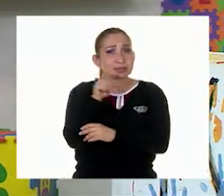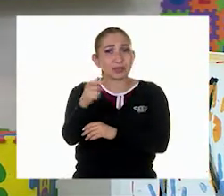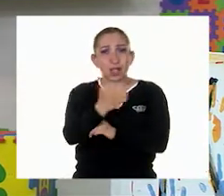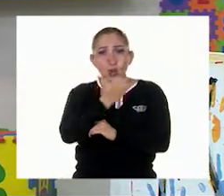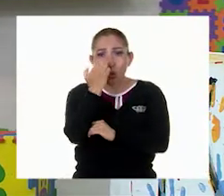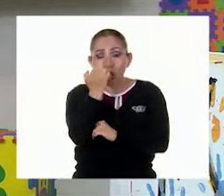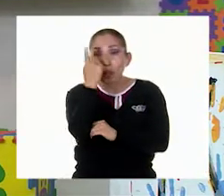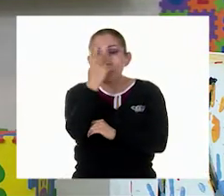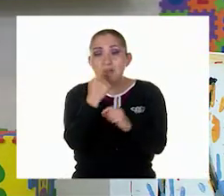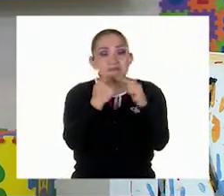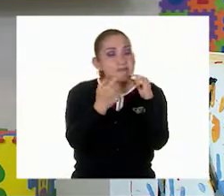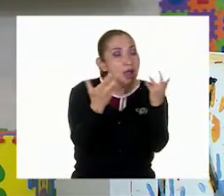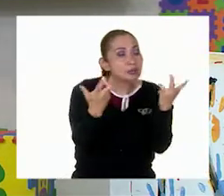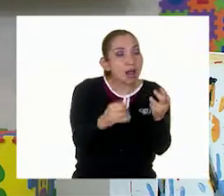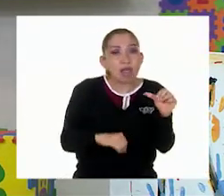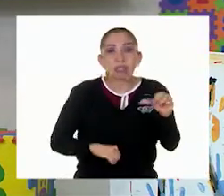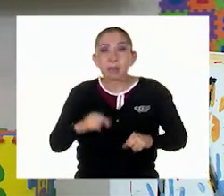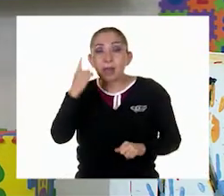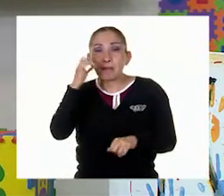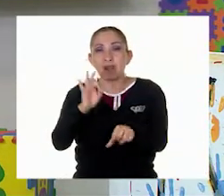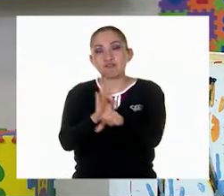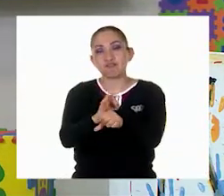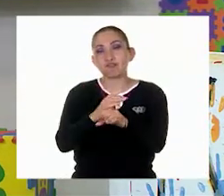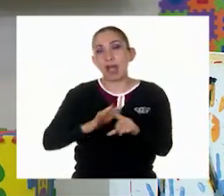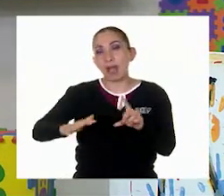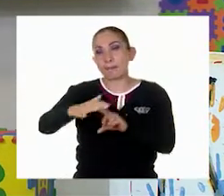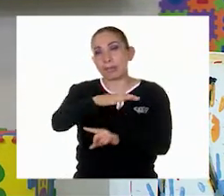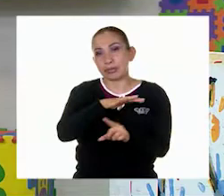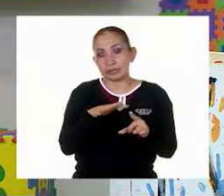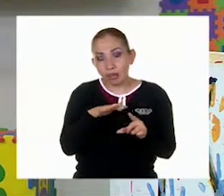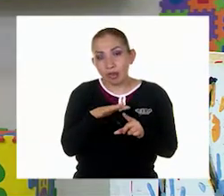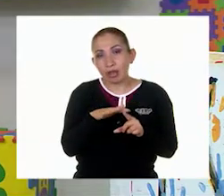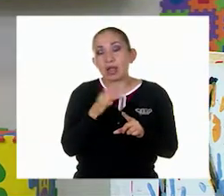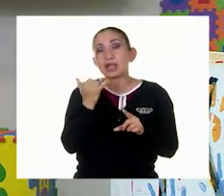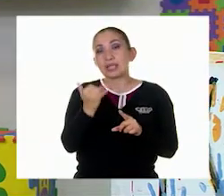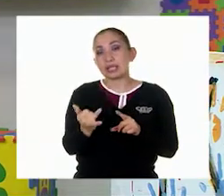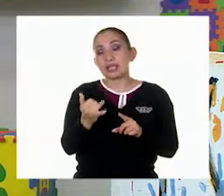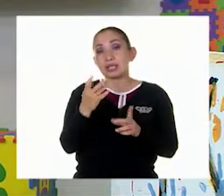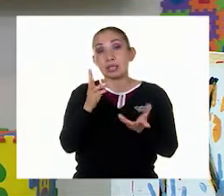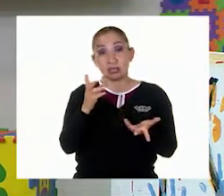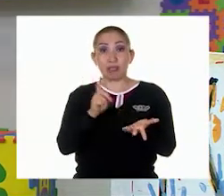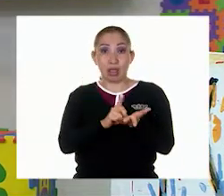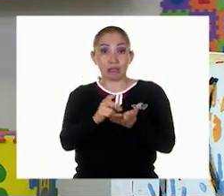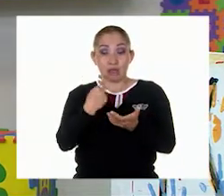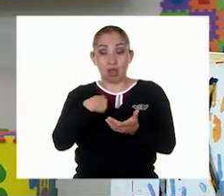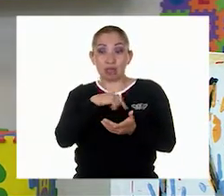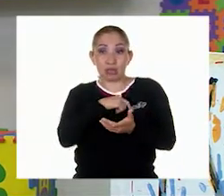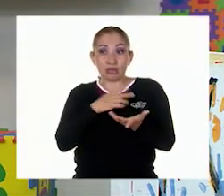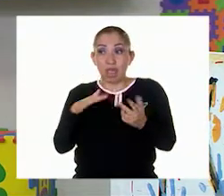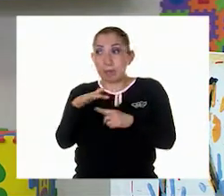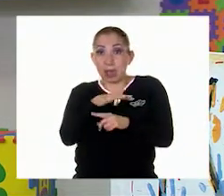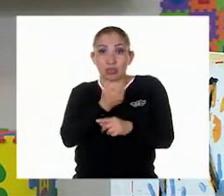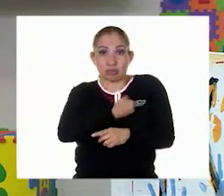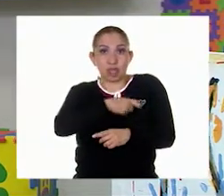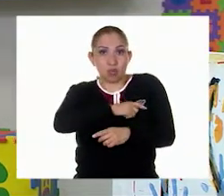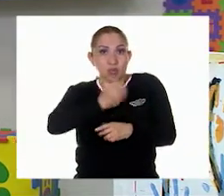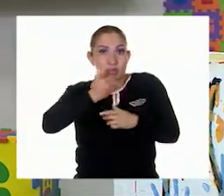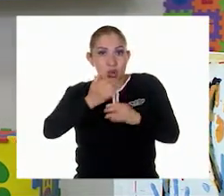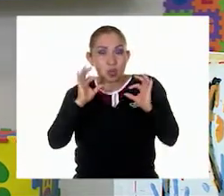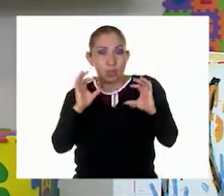de la escuela para realizar acciones a favor del medio ambiente y de nuestro derecho, pues, a un ambiente